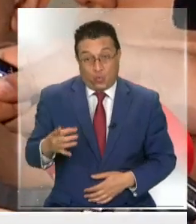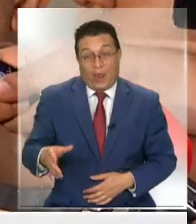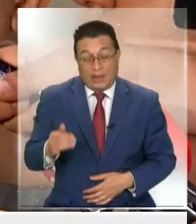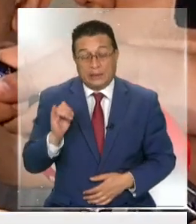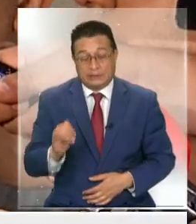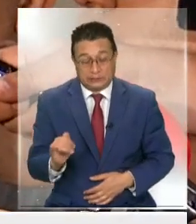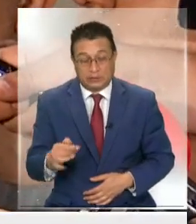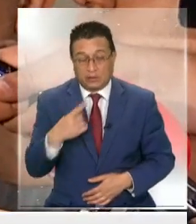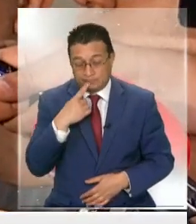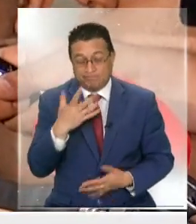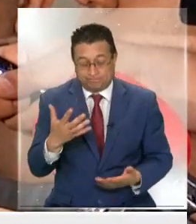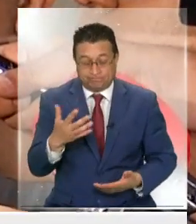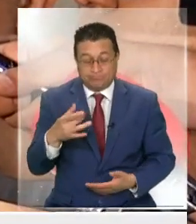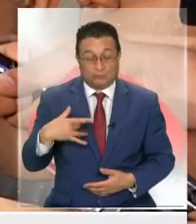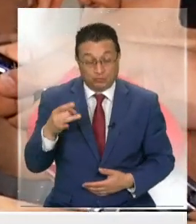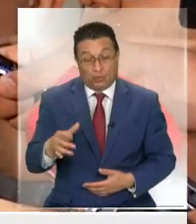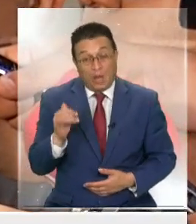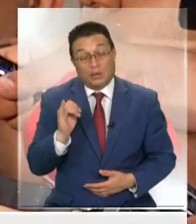momento de la decisión.